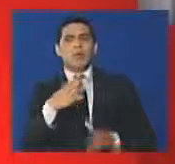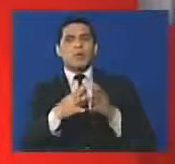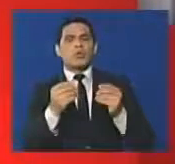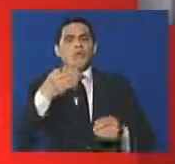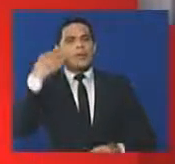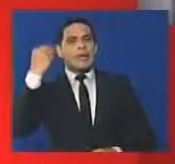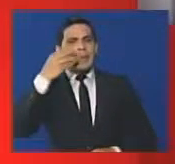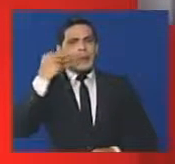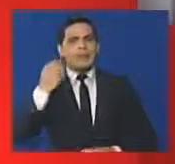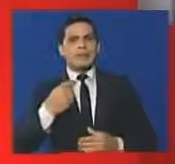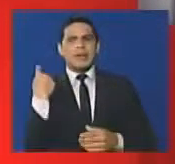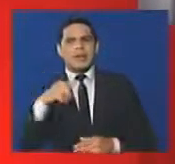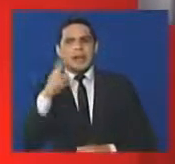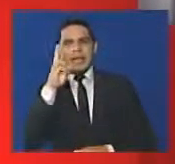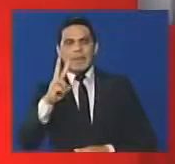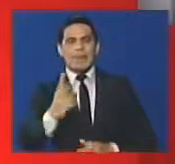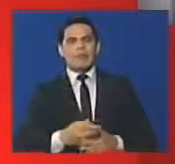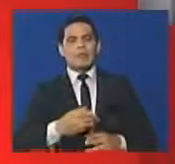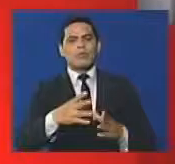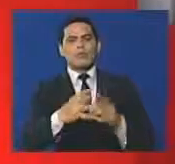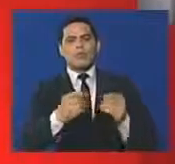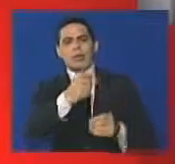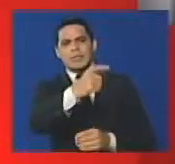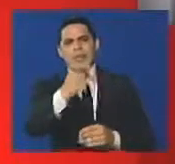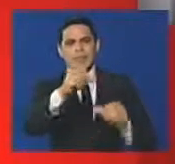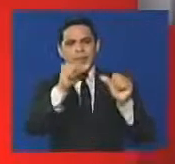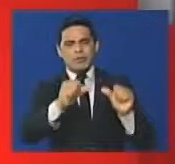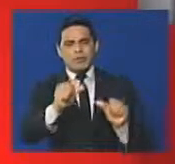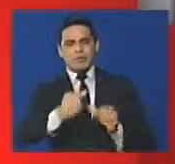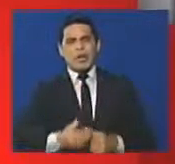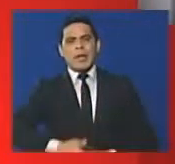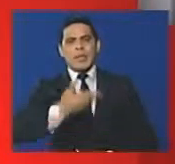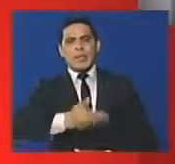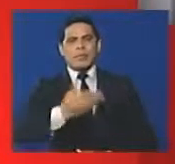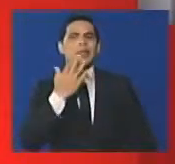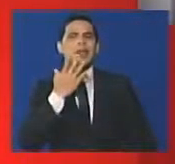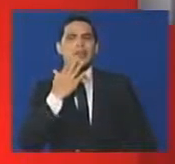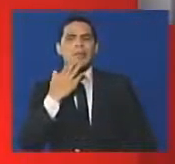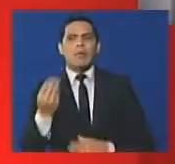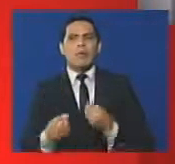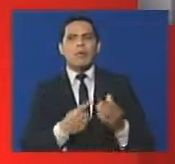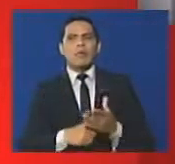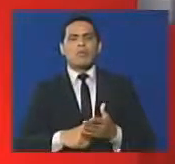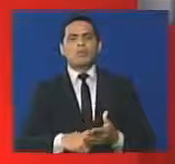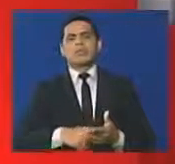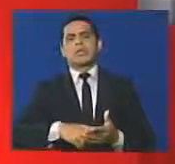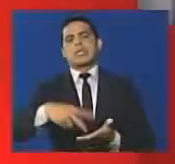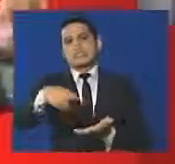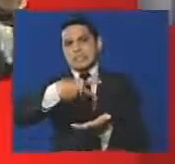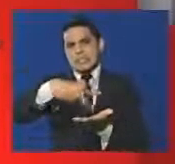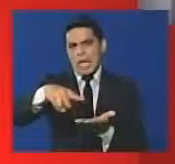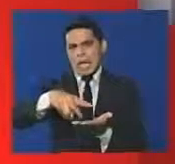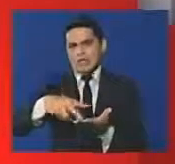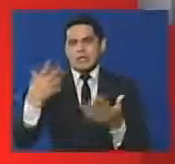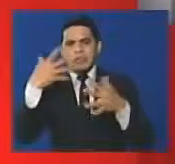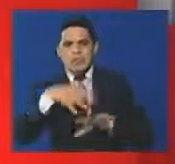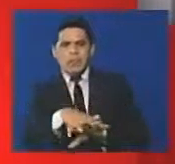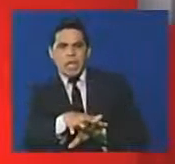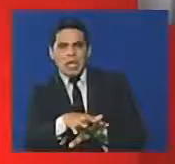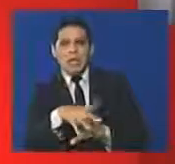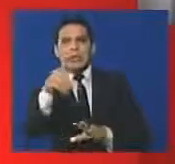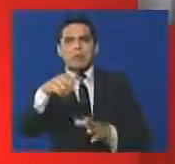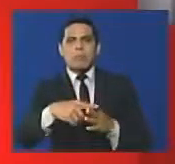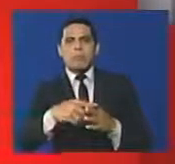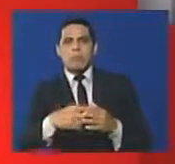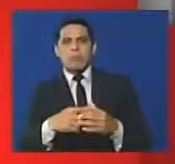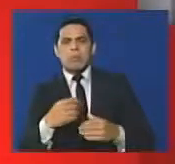maestro, con estos artistas importantes, ya sea del género salsa o jazz, que se integran en un momento